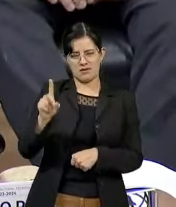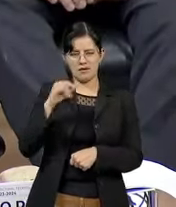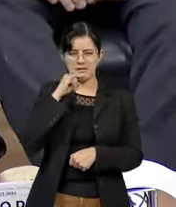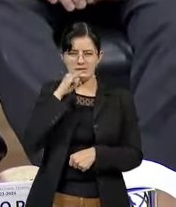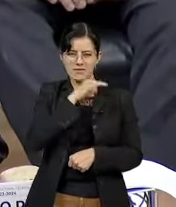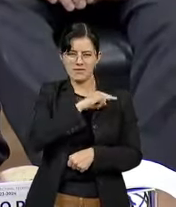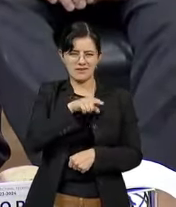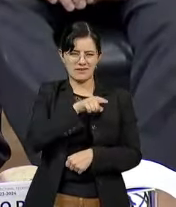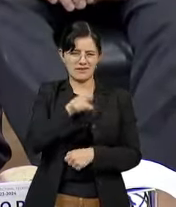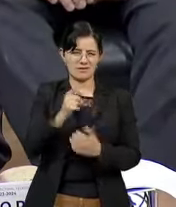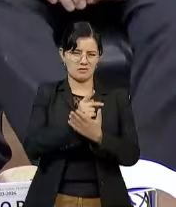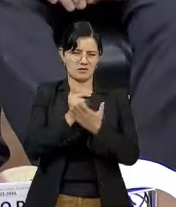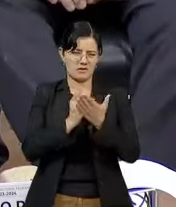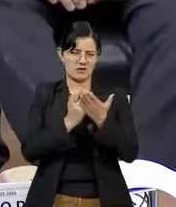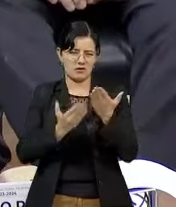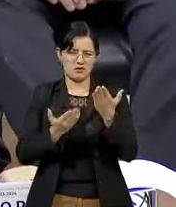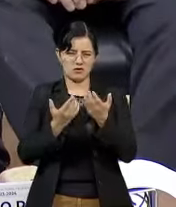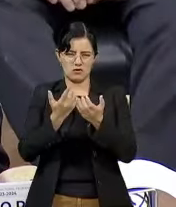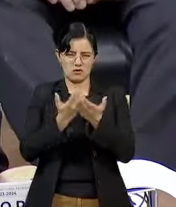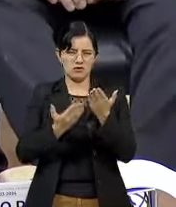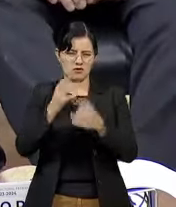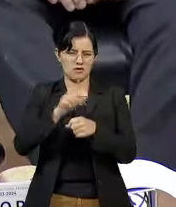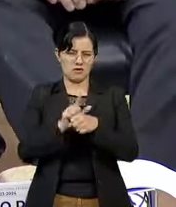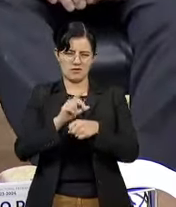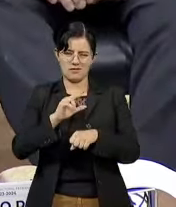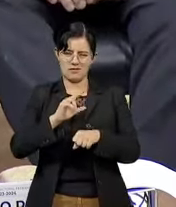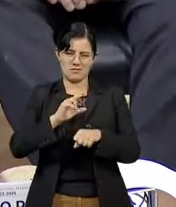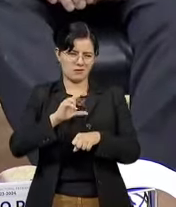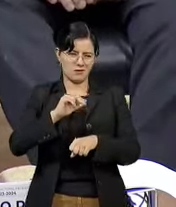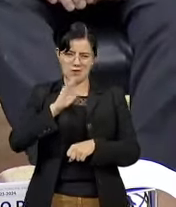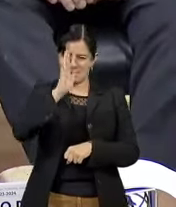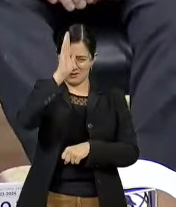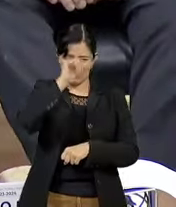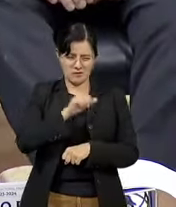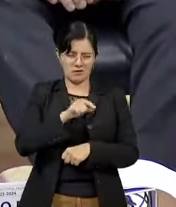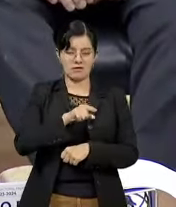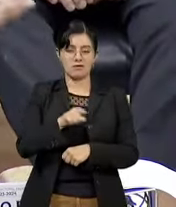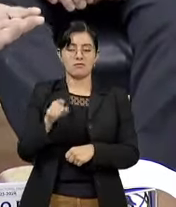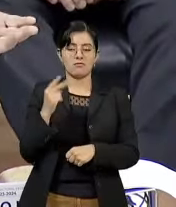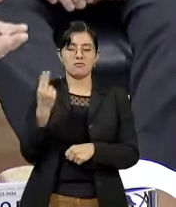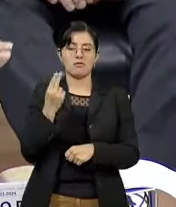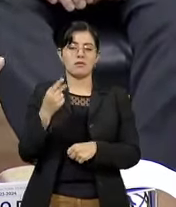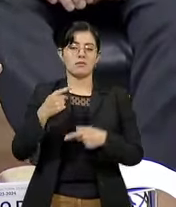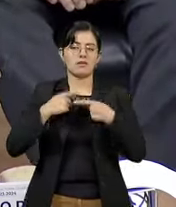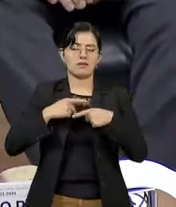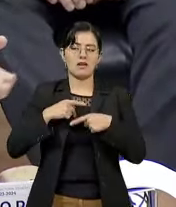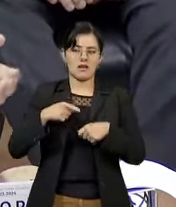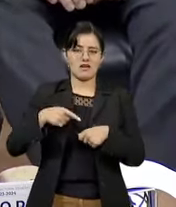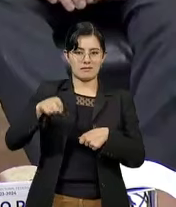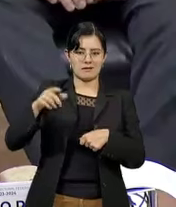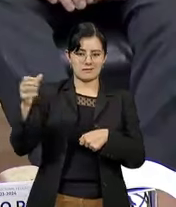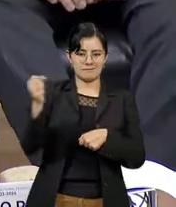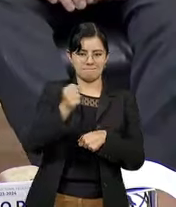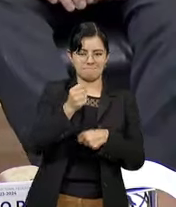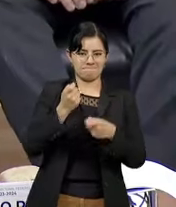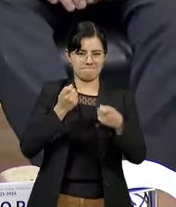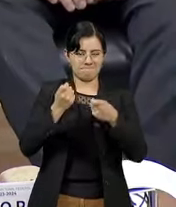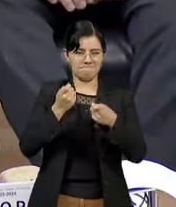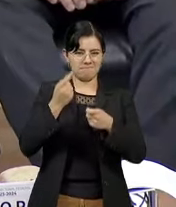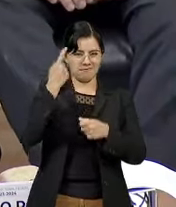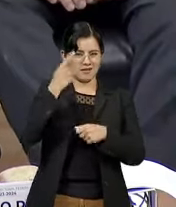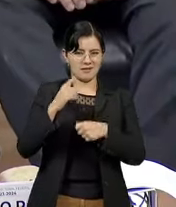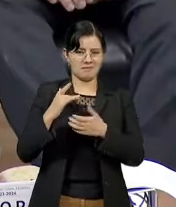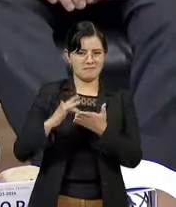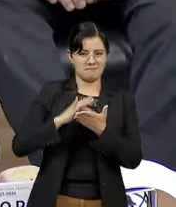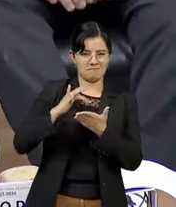votó en contra de los programas sociales que no tiene compromiso y que necesita que un moderador vaya a ayudarle al debate de